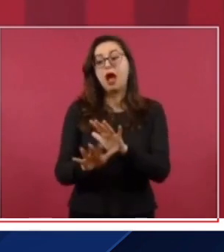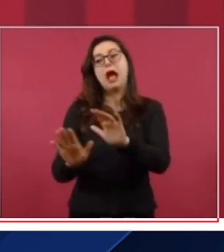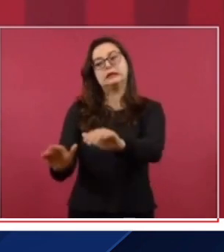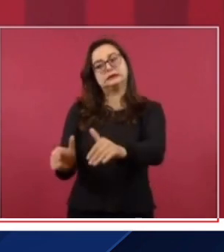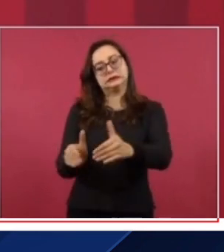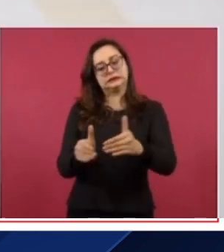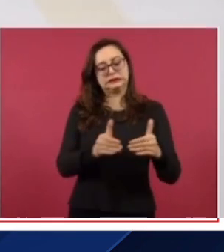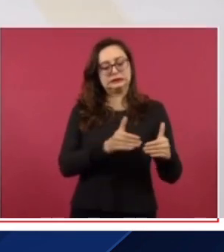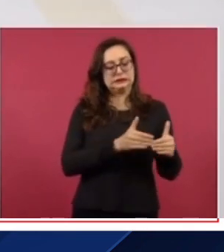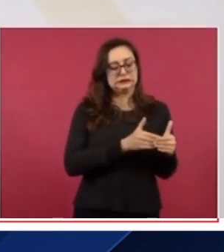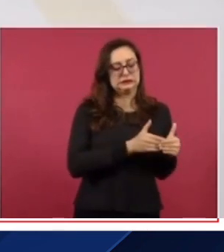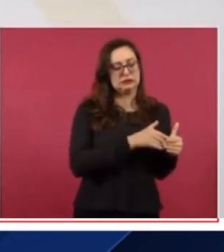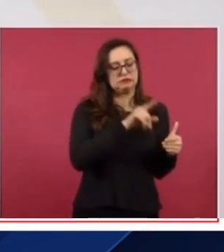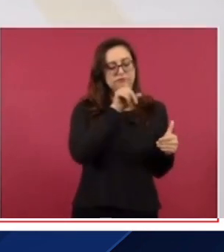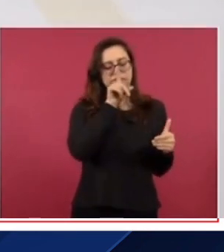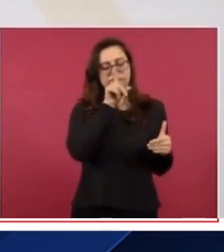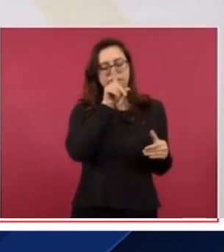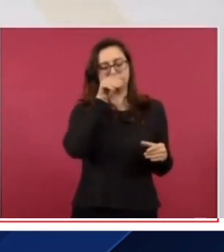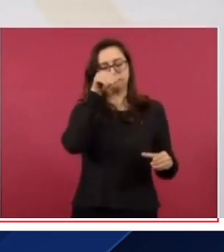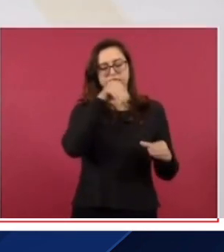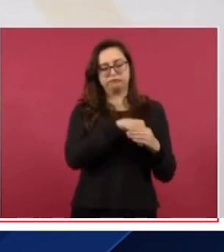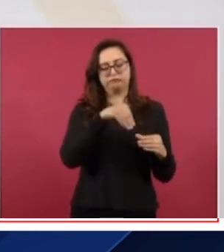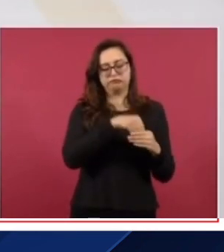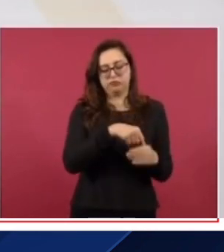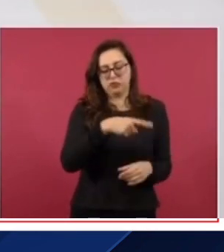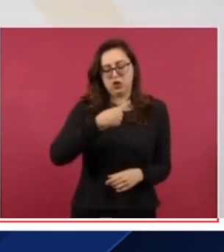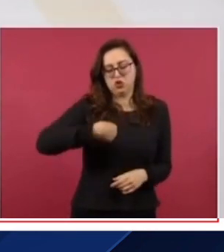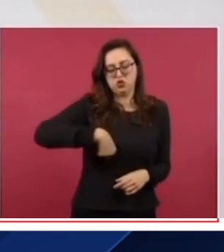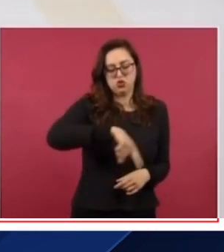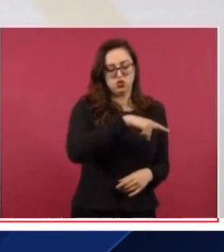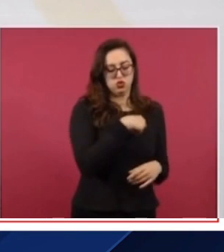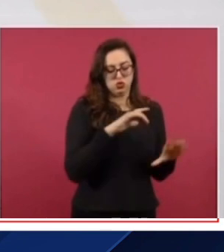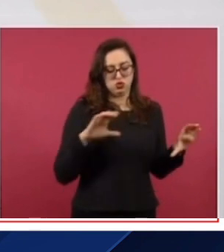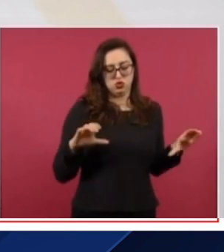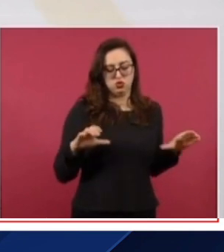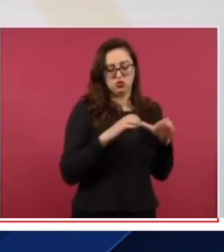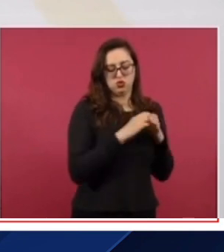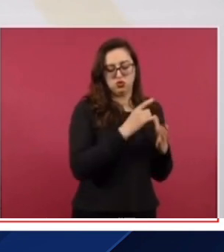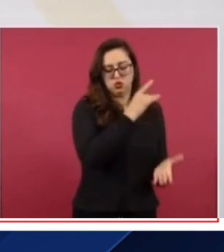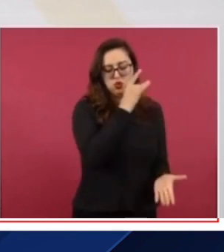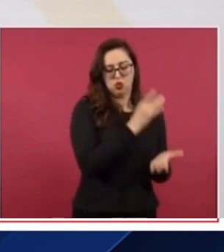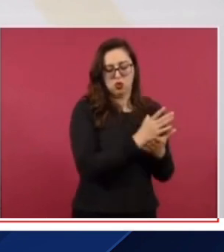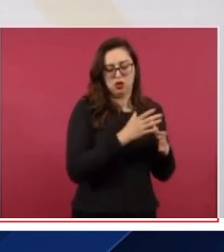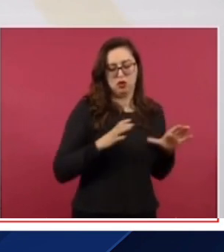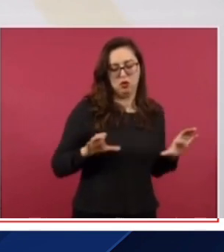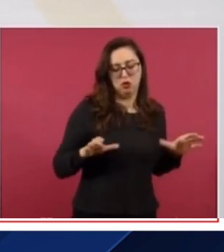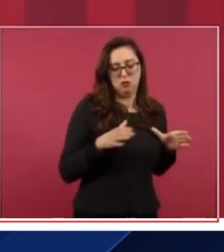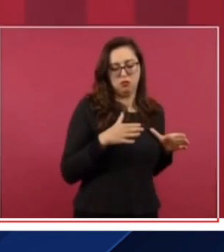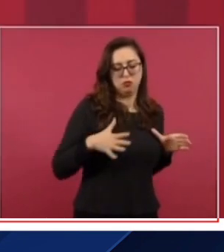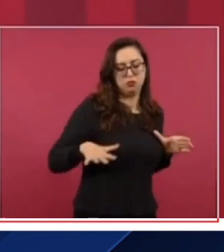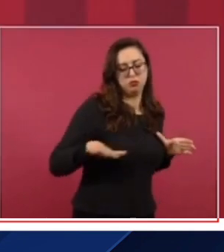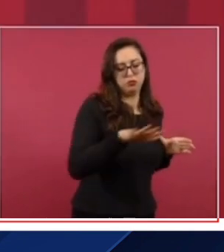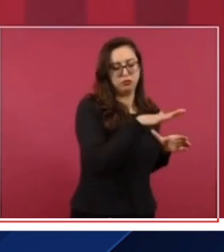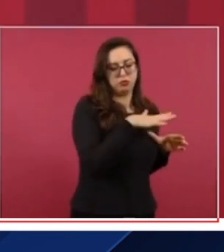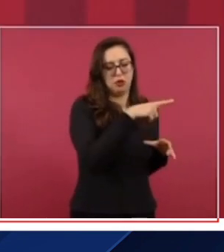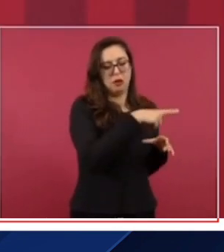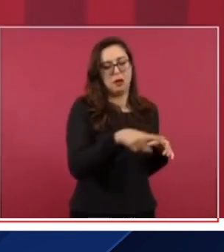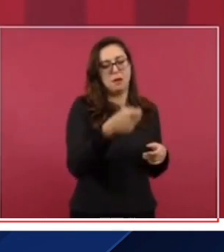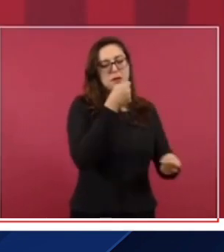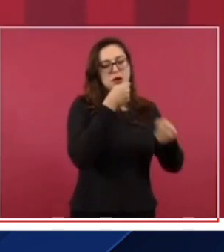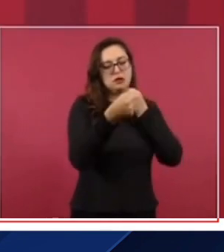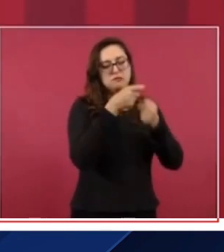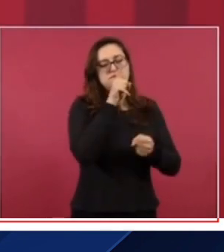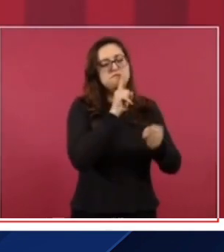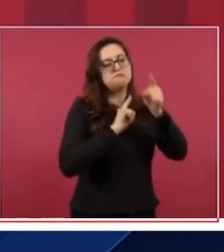de la república que por cierto el día de hoy casi casi o como coloquialmente se dice les cayó el hocico a